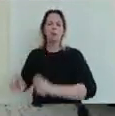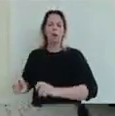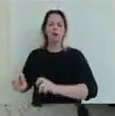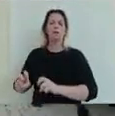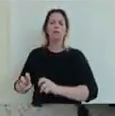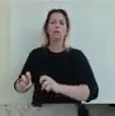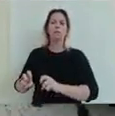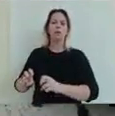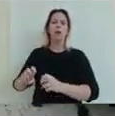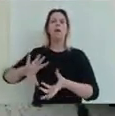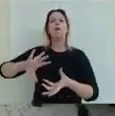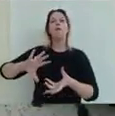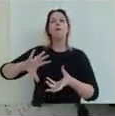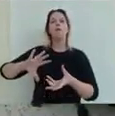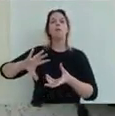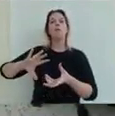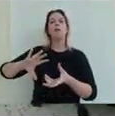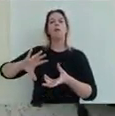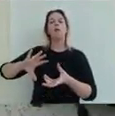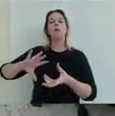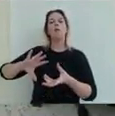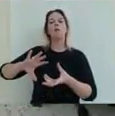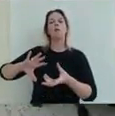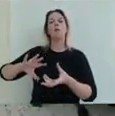como seguramente citaremos al dueño